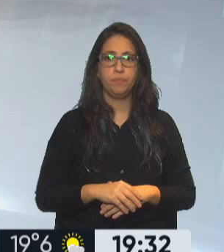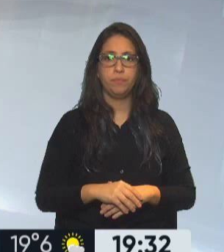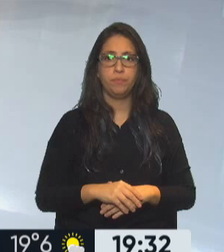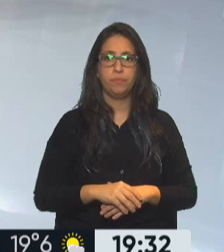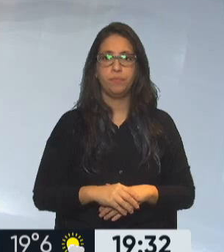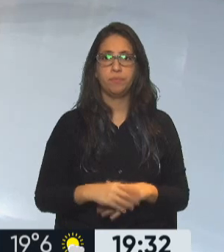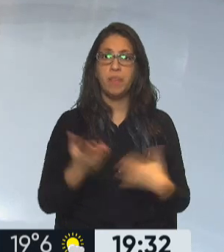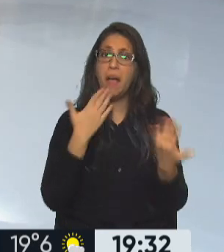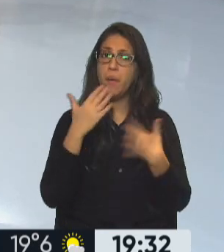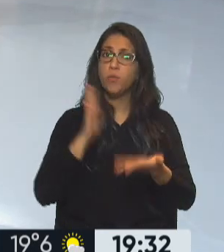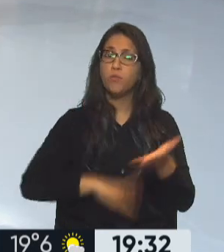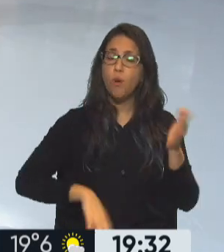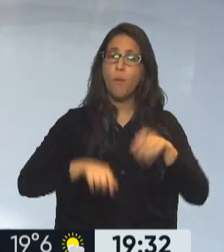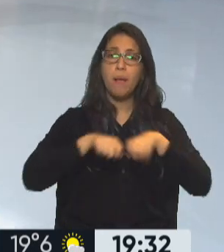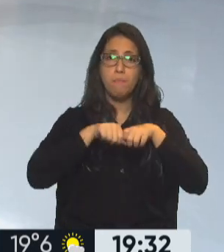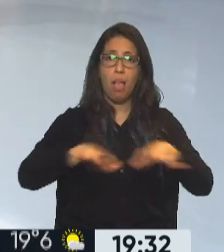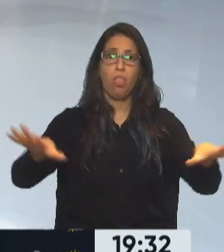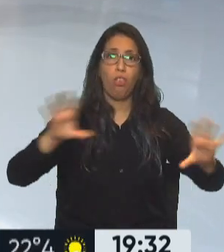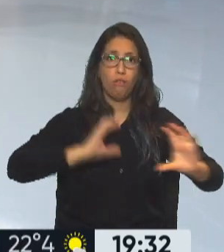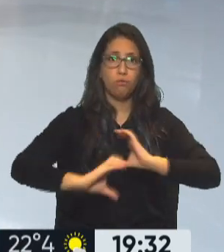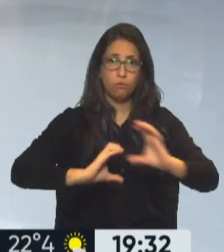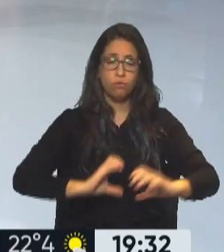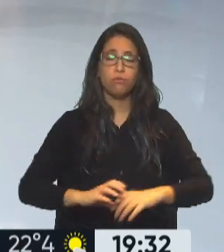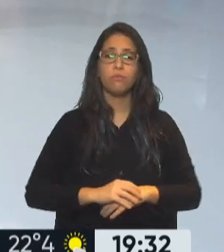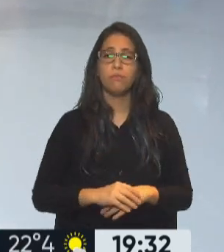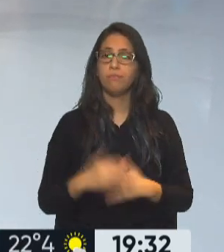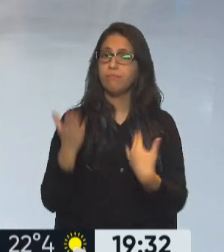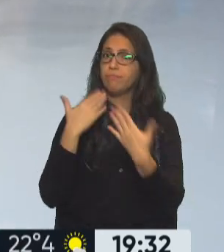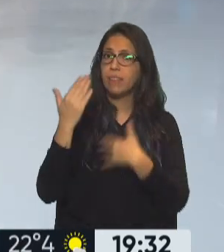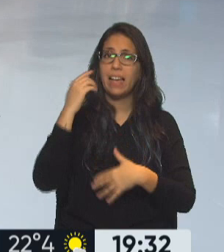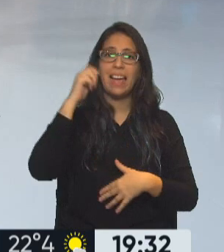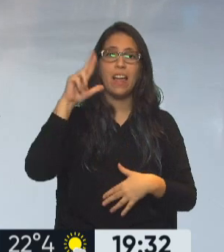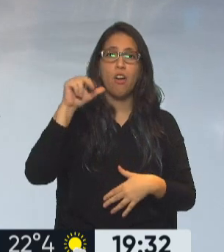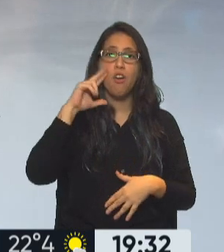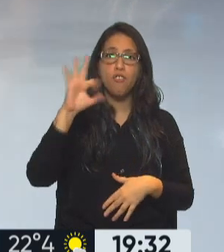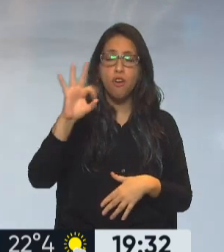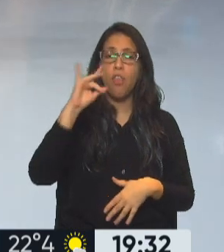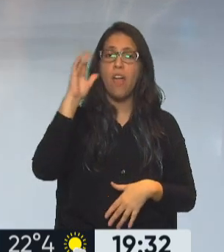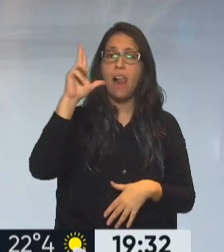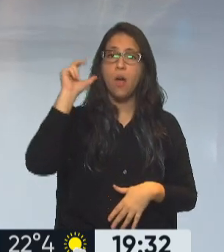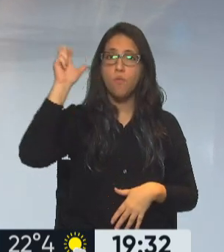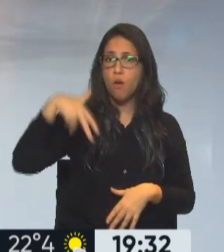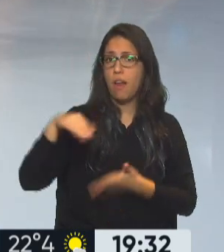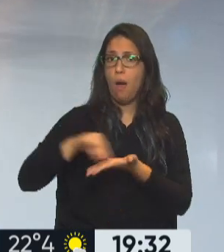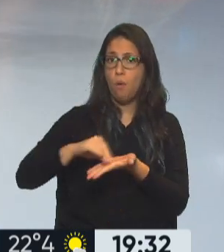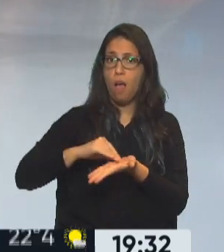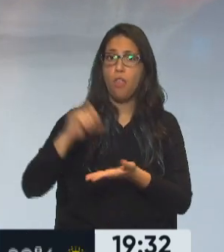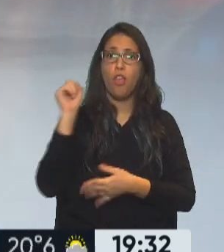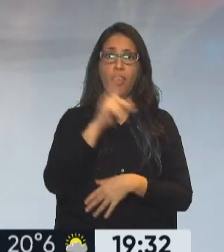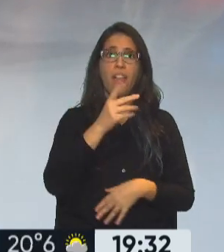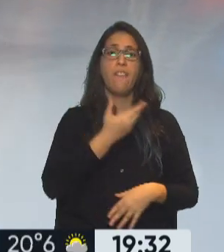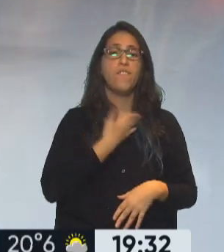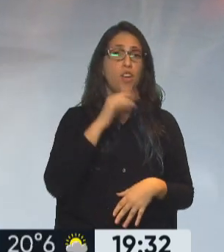hablando de medios de comunicación hablamos con Gregorio galvón abogado abogado de